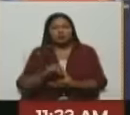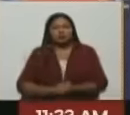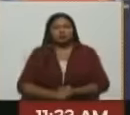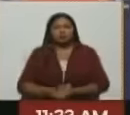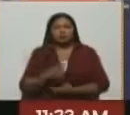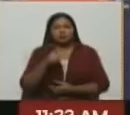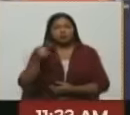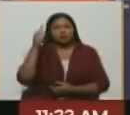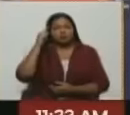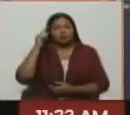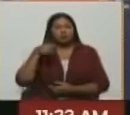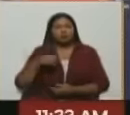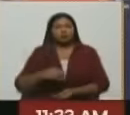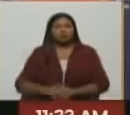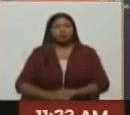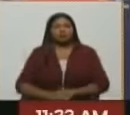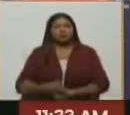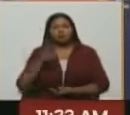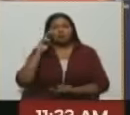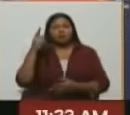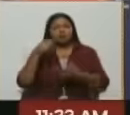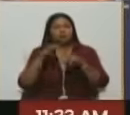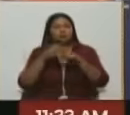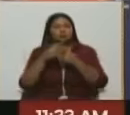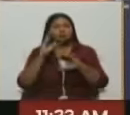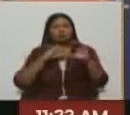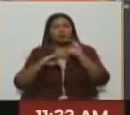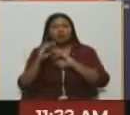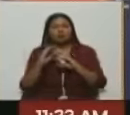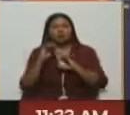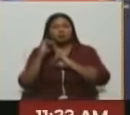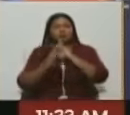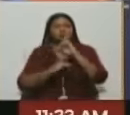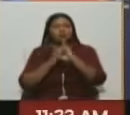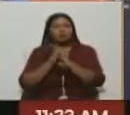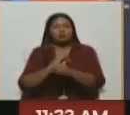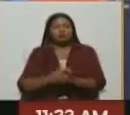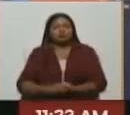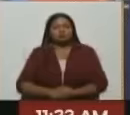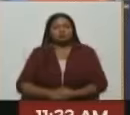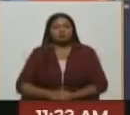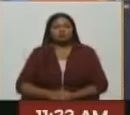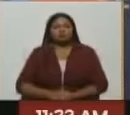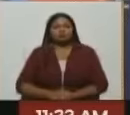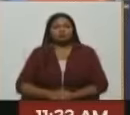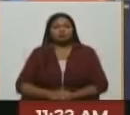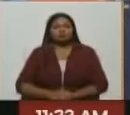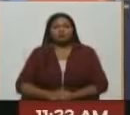días los medios de comunicación internacional